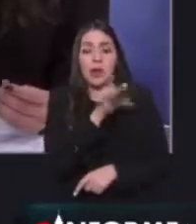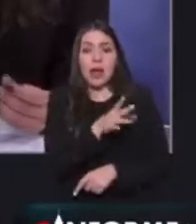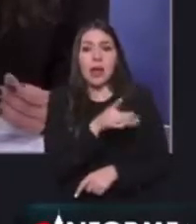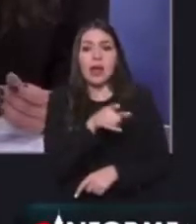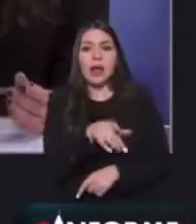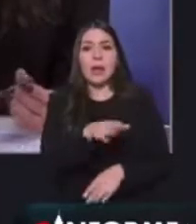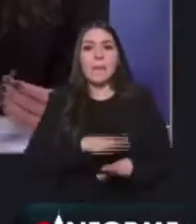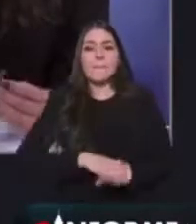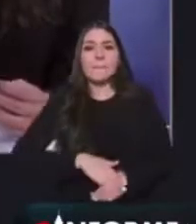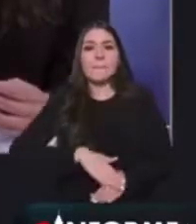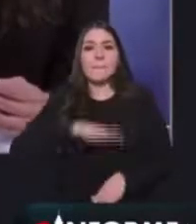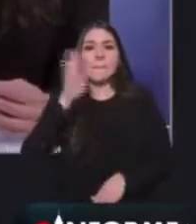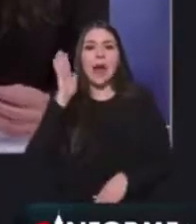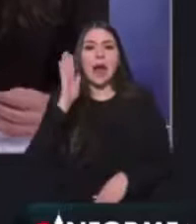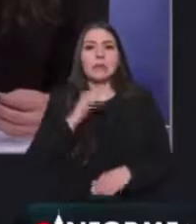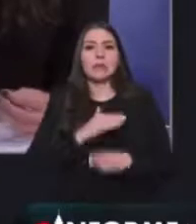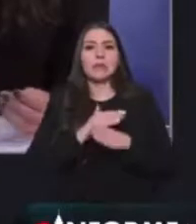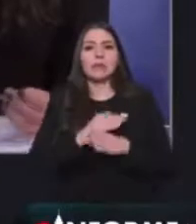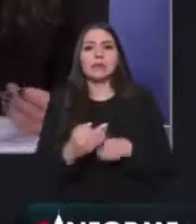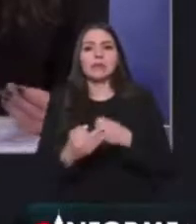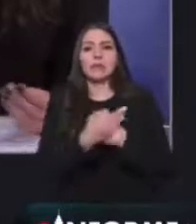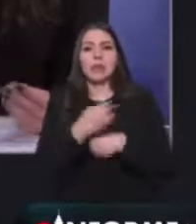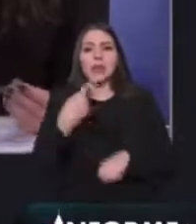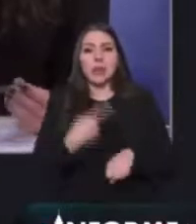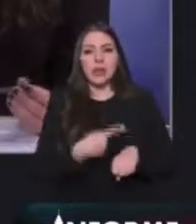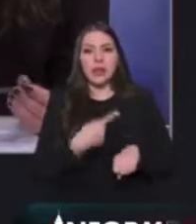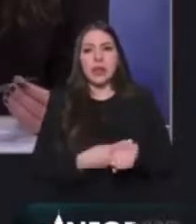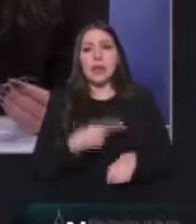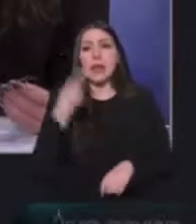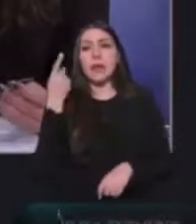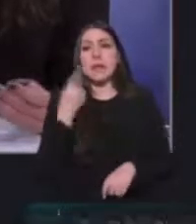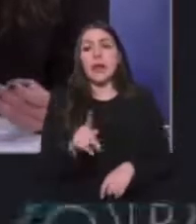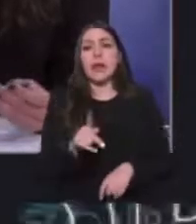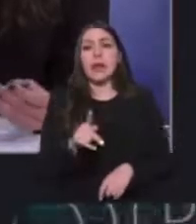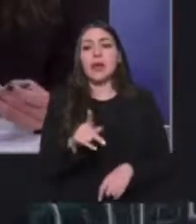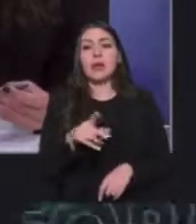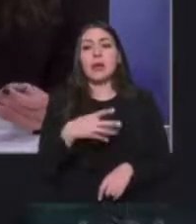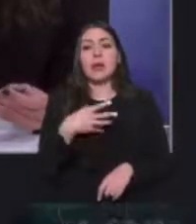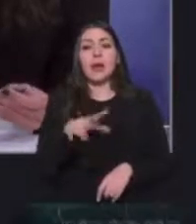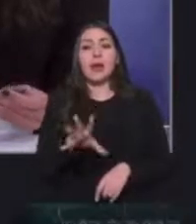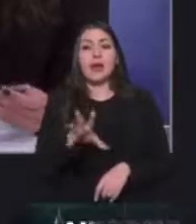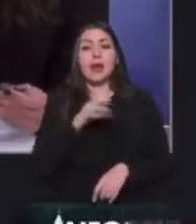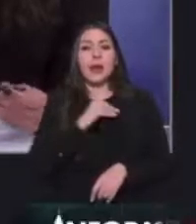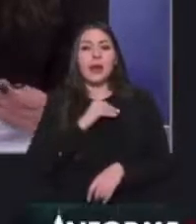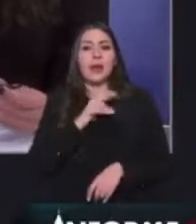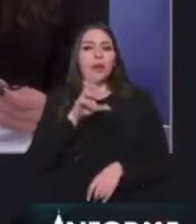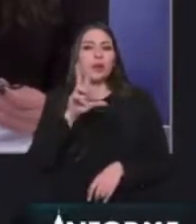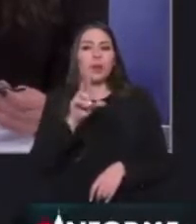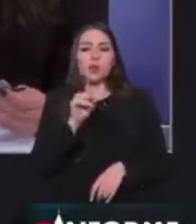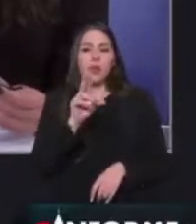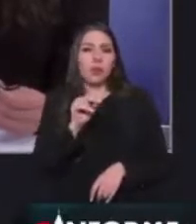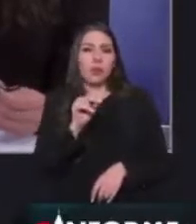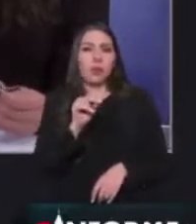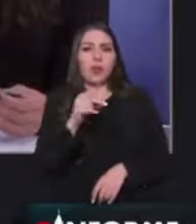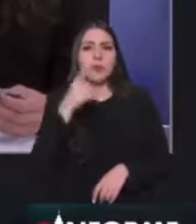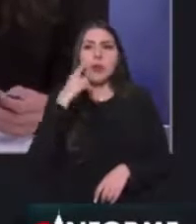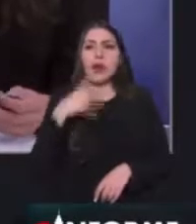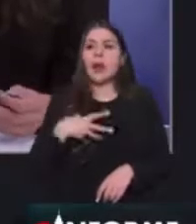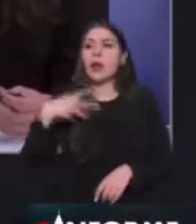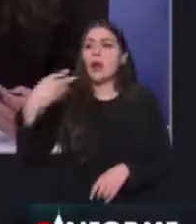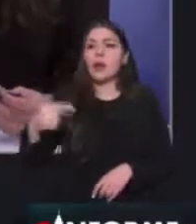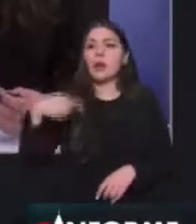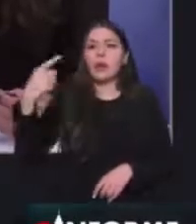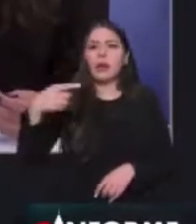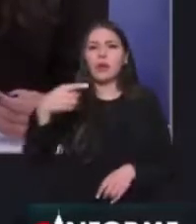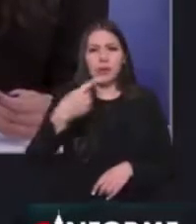protección ante la enfermedad, sí, pero no a no contagiarse del virus y contagiarlo a los demás. ¿Podría ser